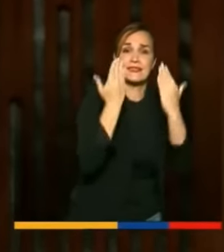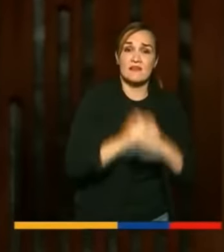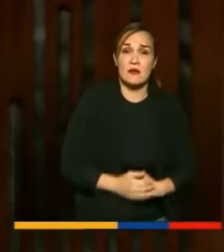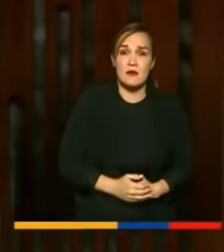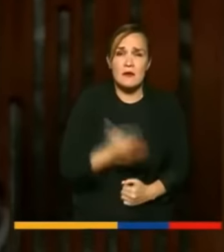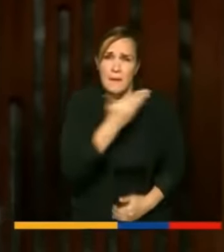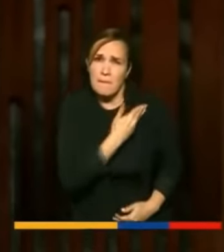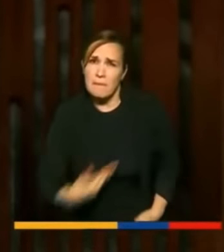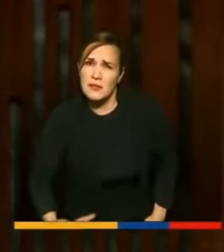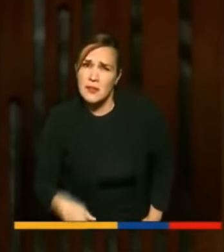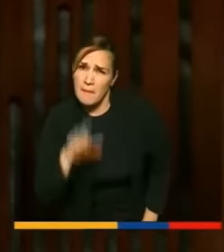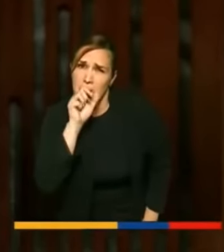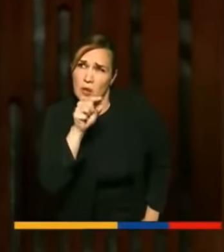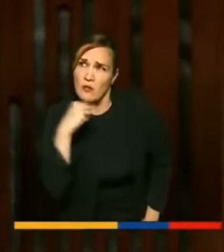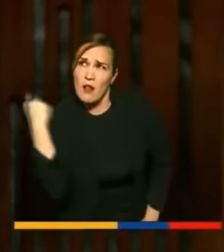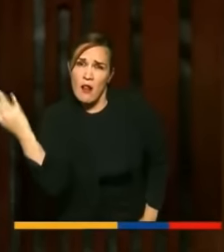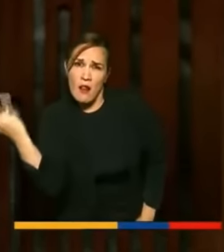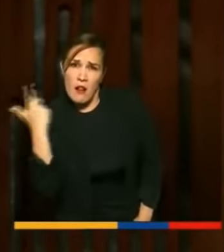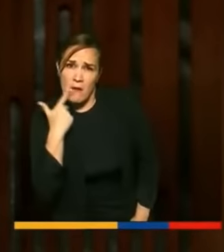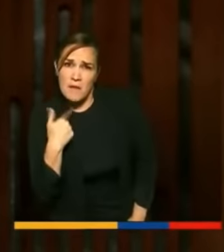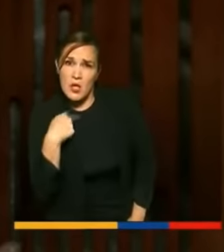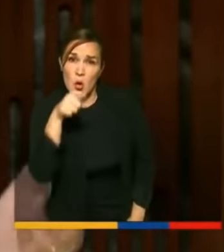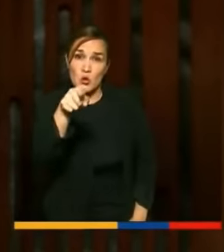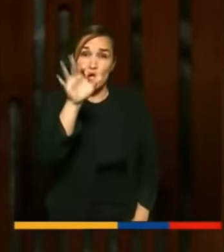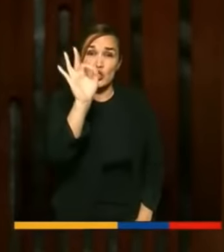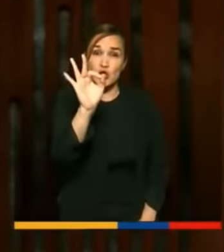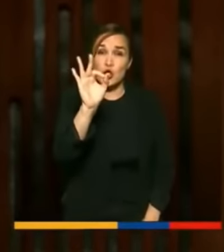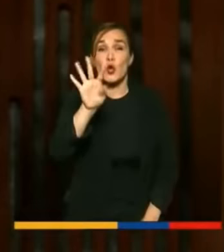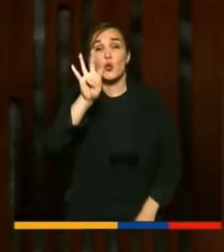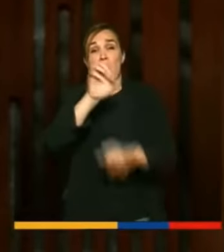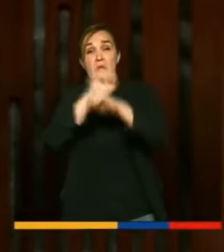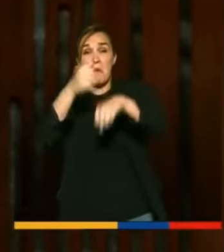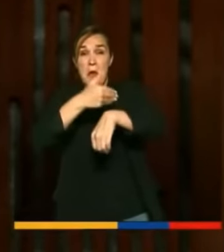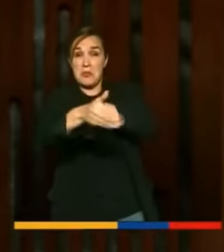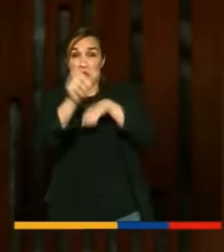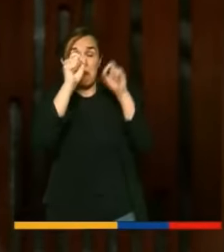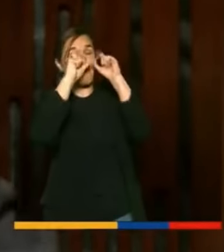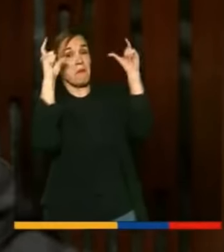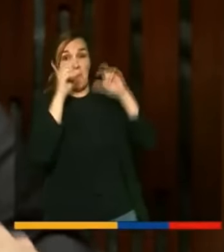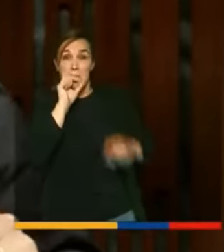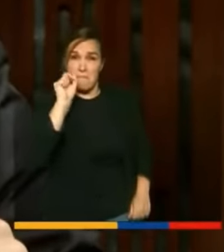quisiera saber si es verdad lo que dicen en todo el país, que usted se levanta después de las 9 de la mañana.